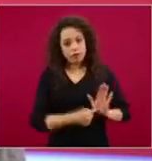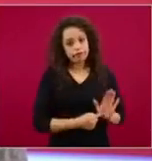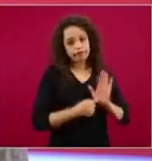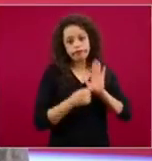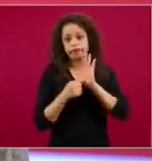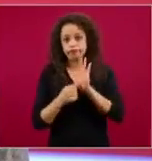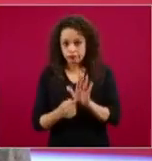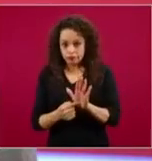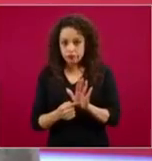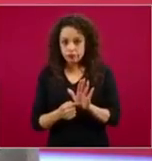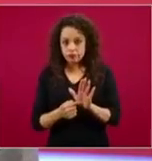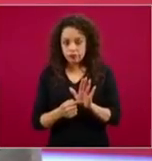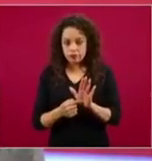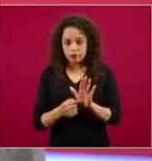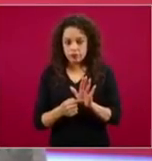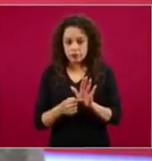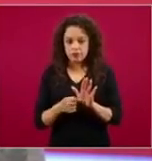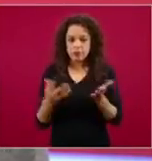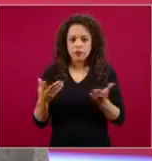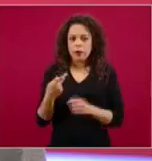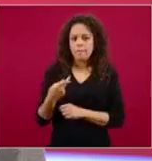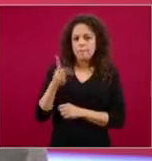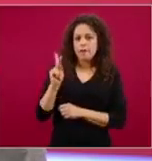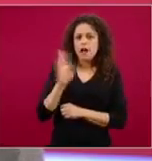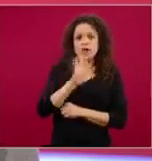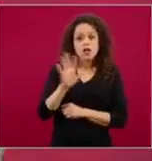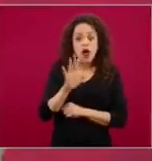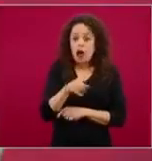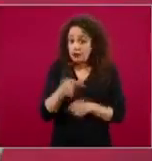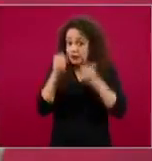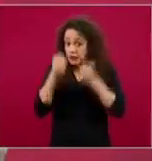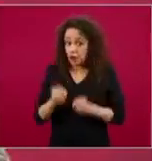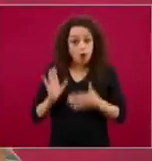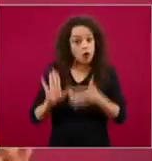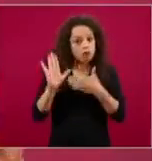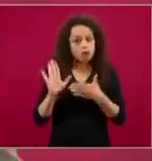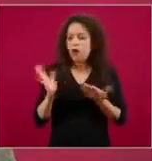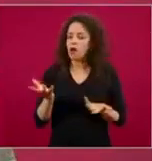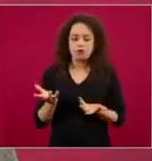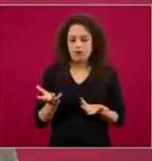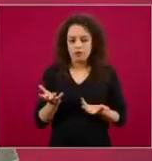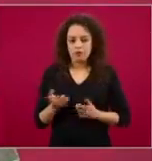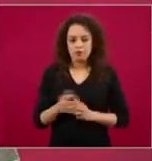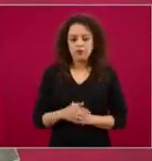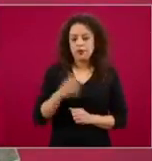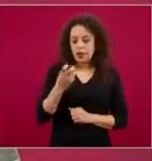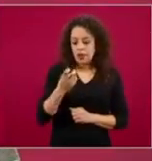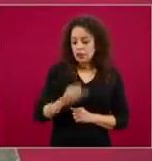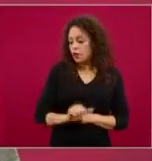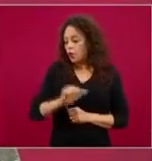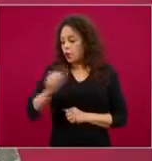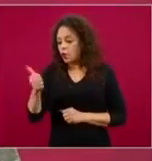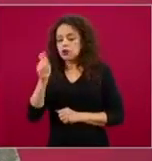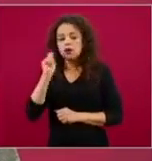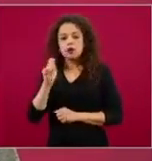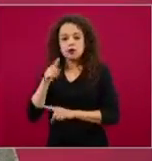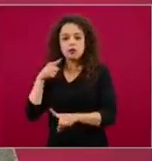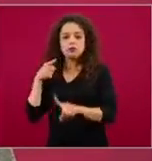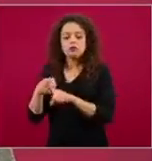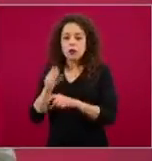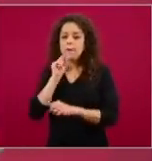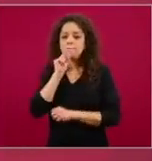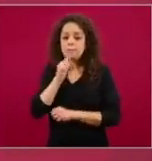aunque es un escenario, simplemente no es una promesa. Entre paréntesis, esa es la otra situación en la que también